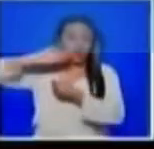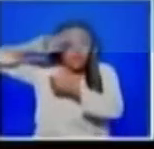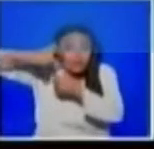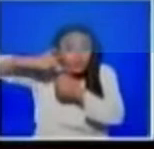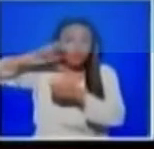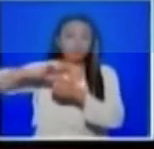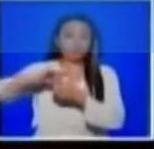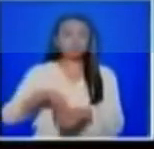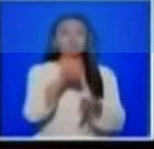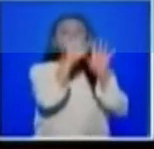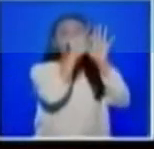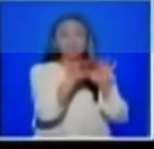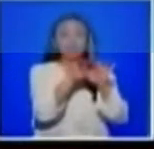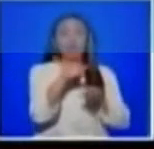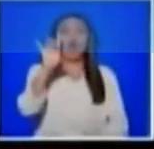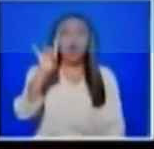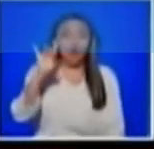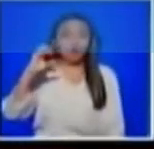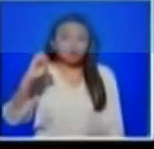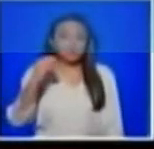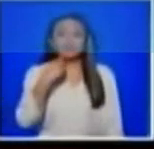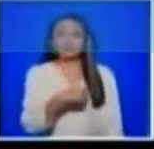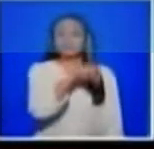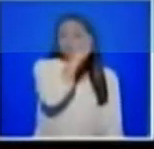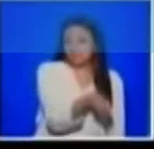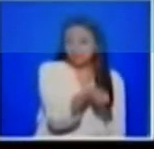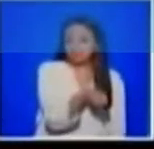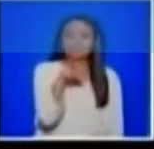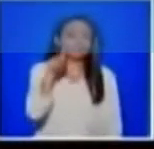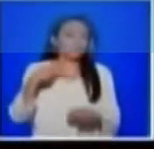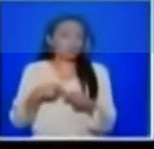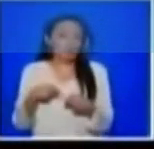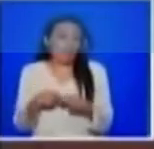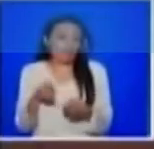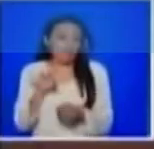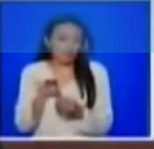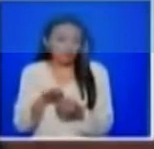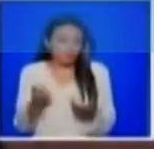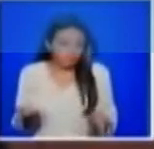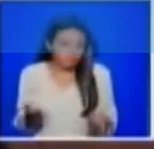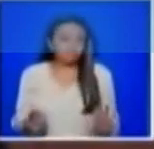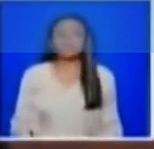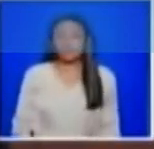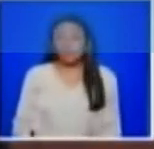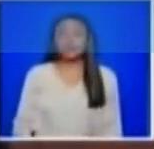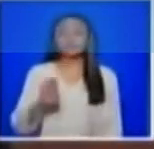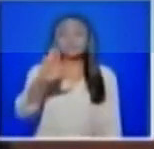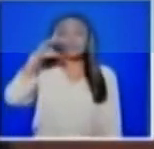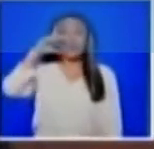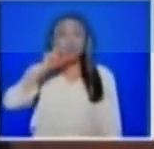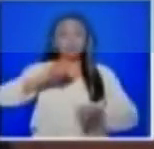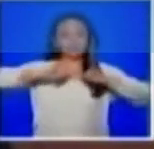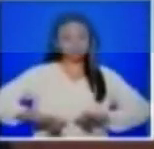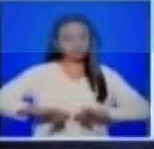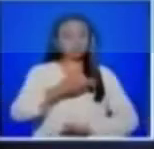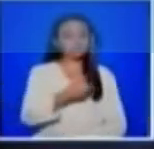República. 80 legisladores dijeron sí, e igual no alcanzaron los votos. El jefe de Estado, así, se